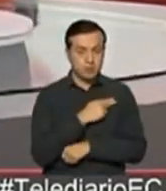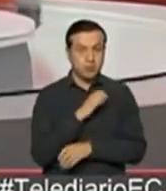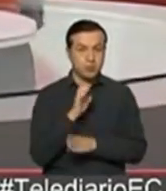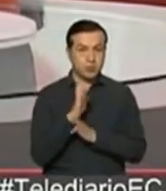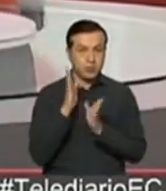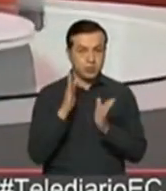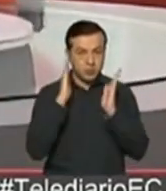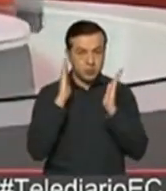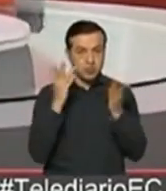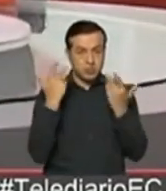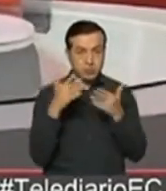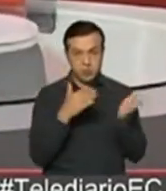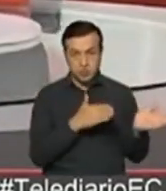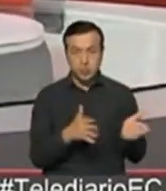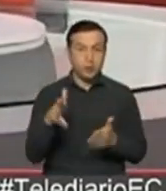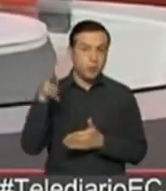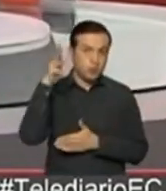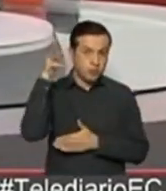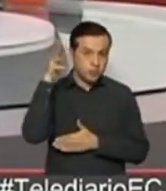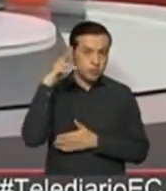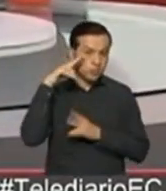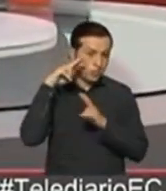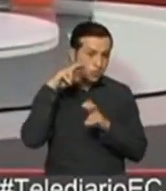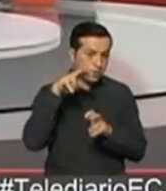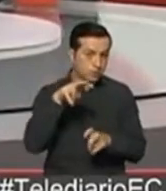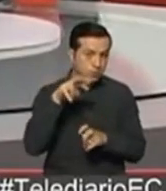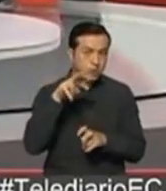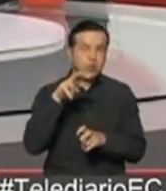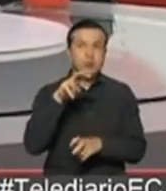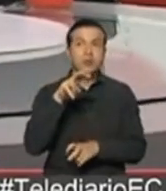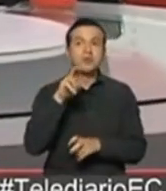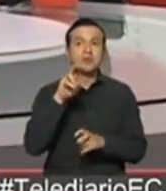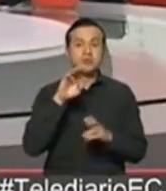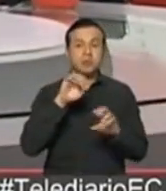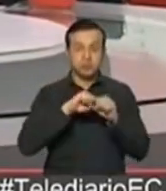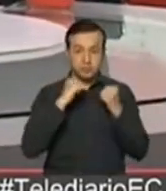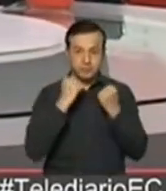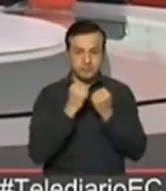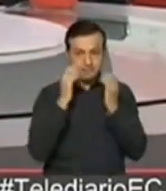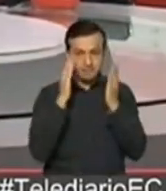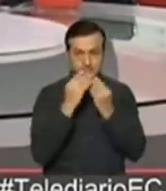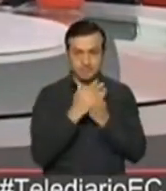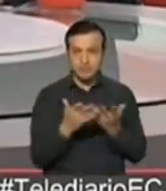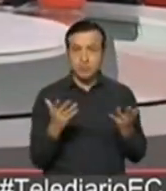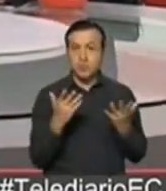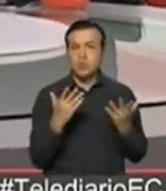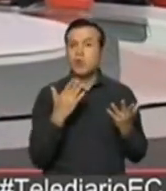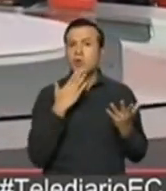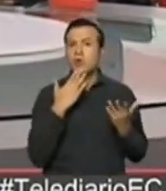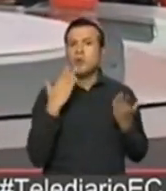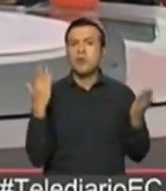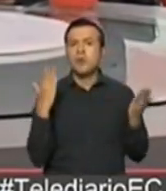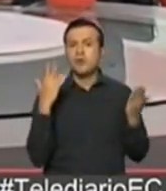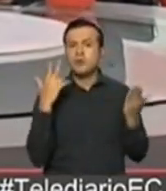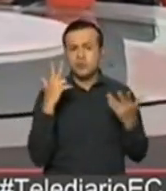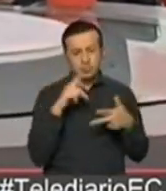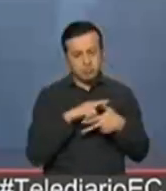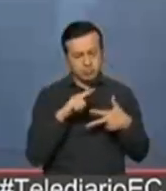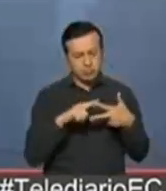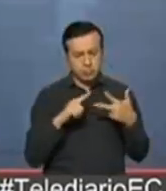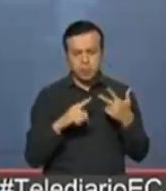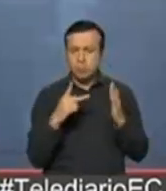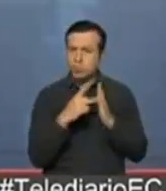que son la docencia la investigación y la vinculación con la sociedad cuanto avanzado precisamente en estos tres ejes